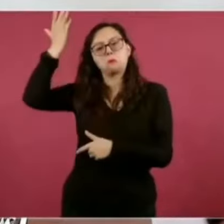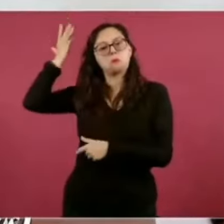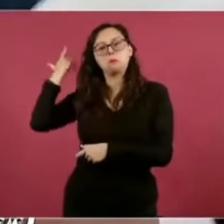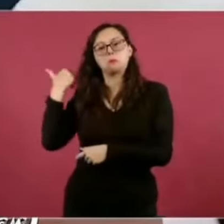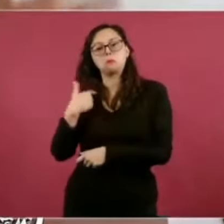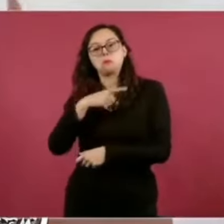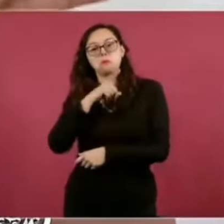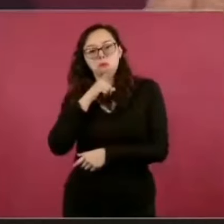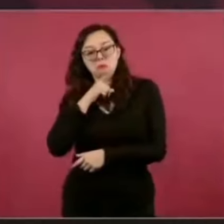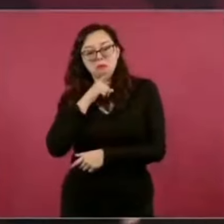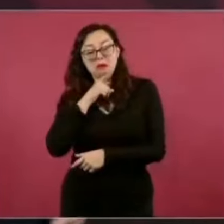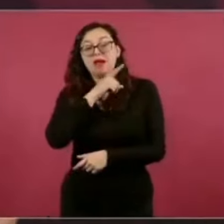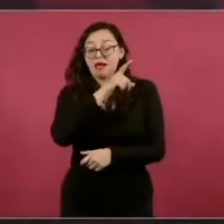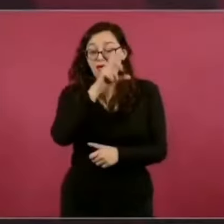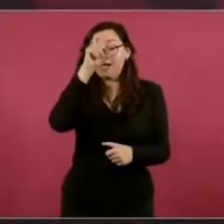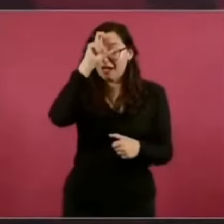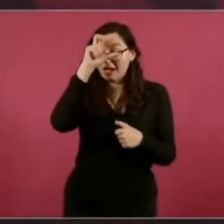Por eso se extrañaban